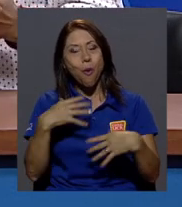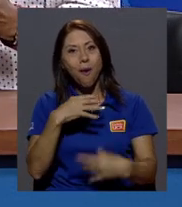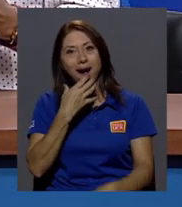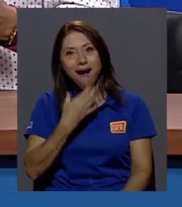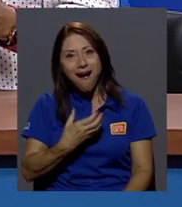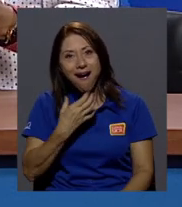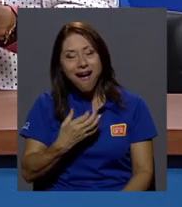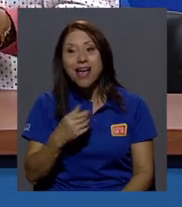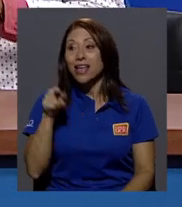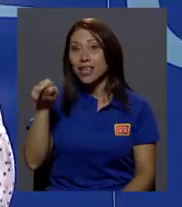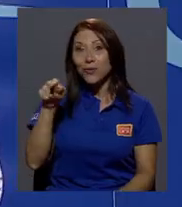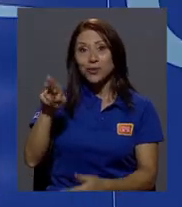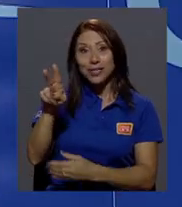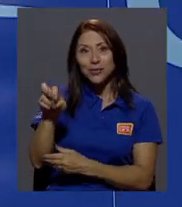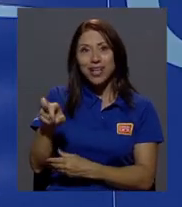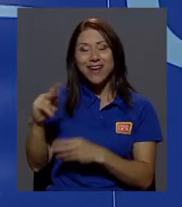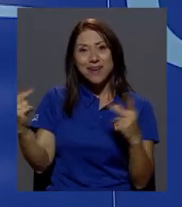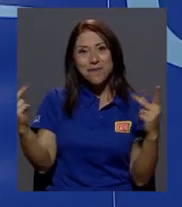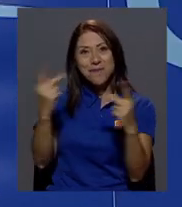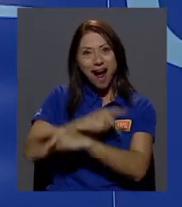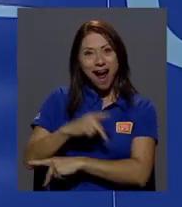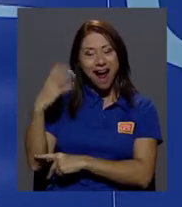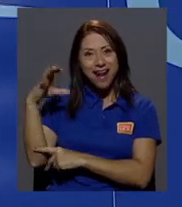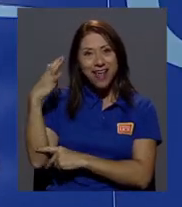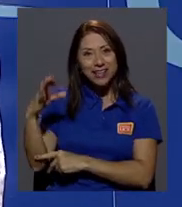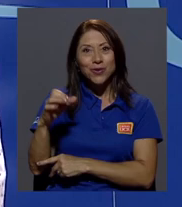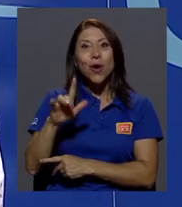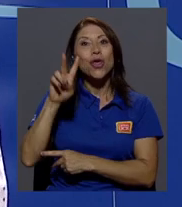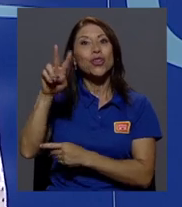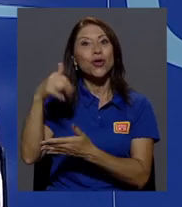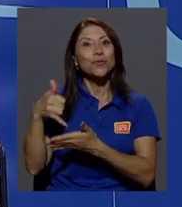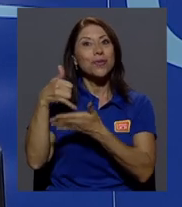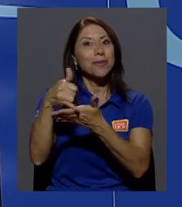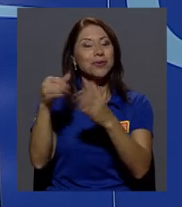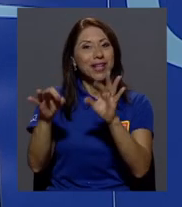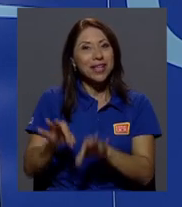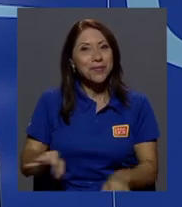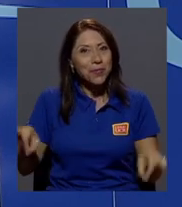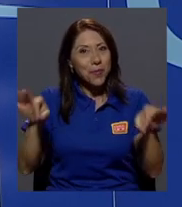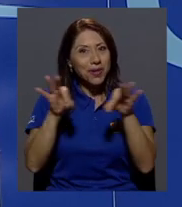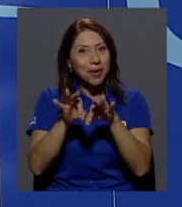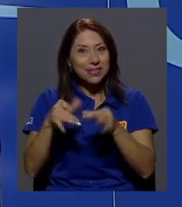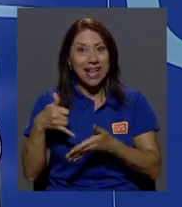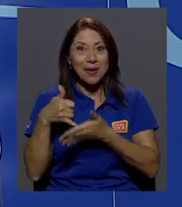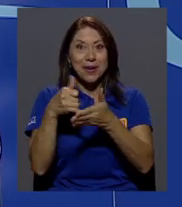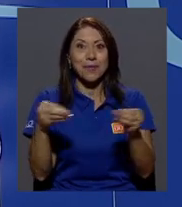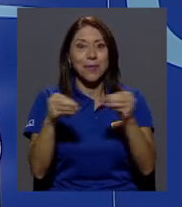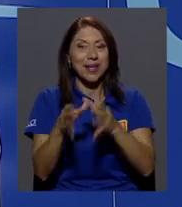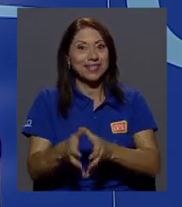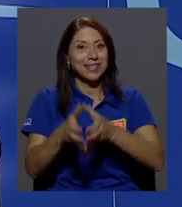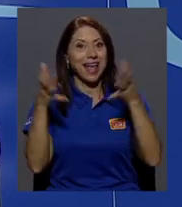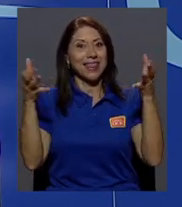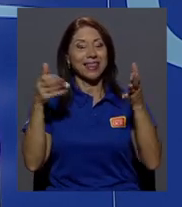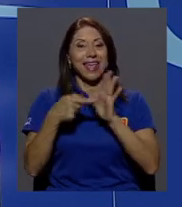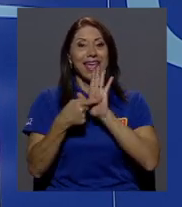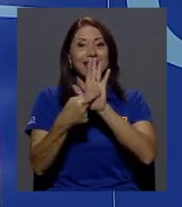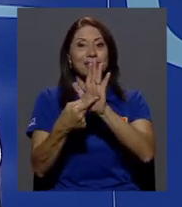siendo el recinto de paraíso hayan ganado dos premios tan importantes y el premio más grande de expoinnova 2018